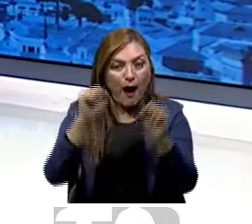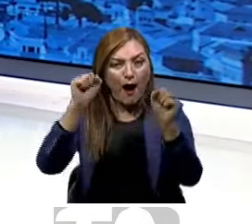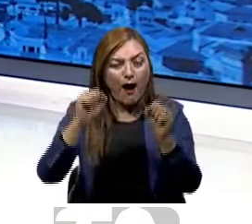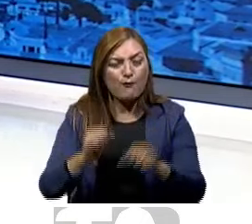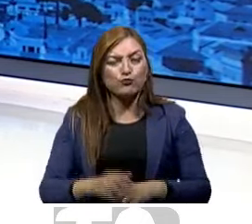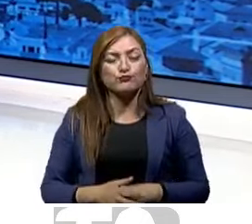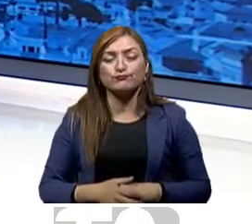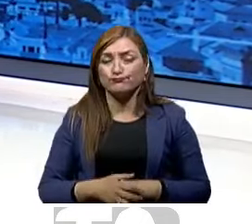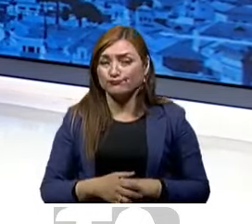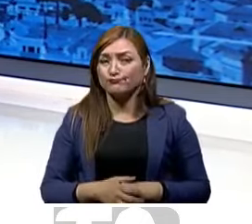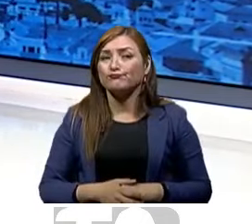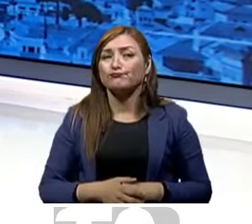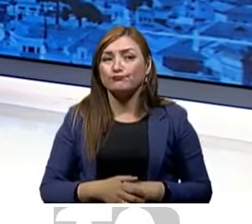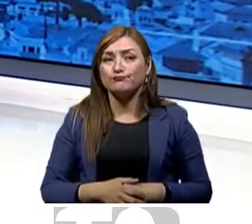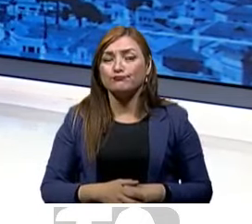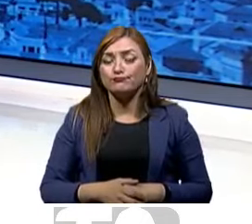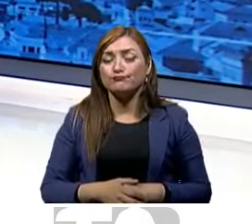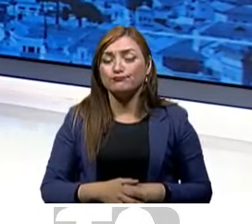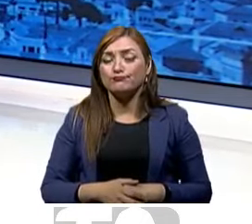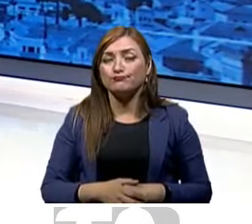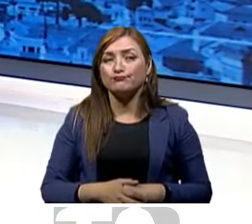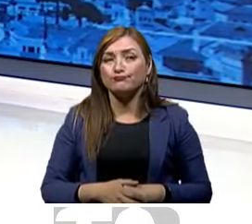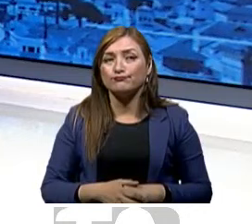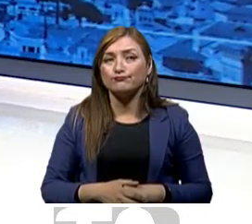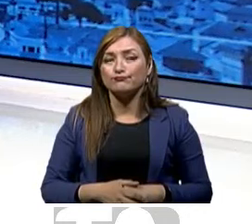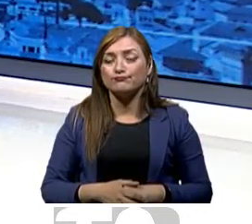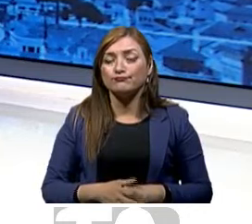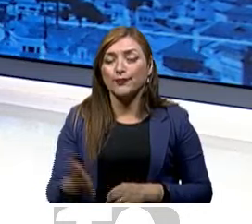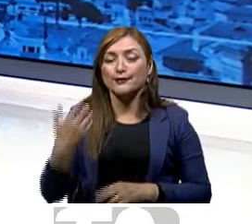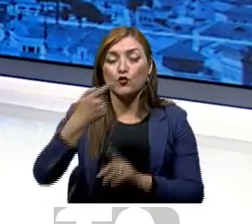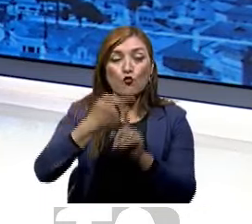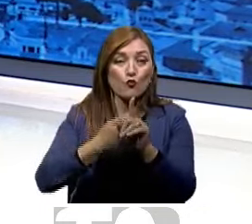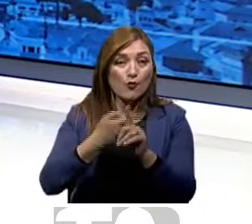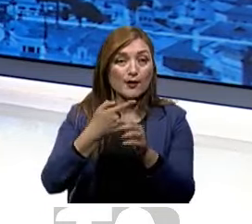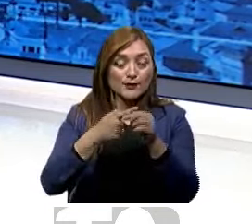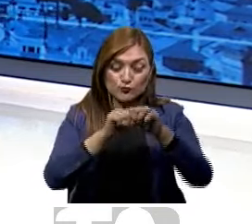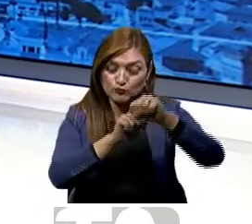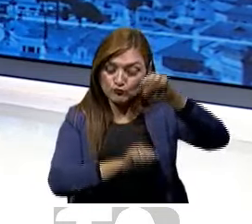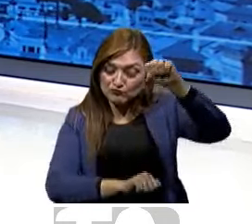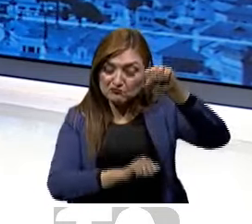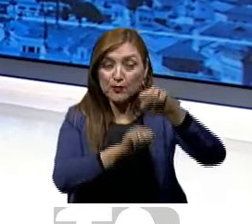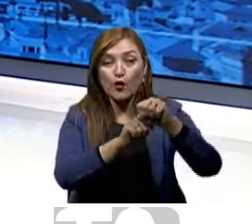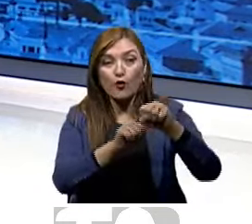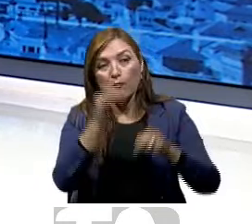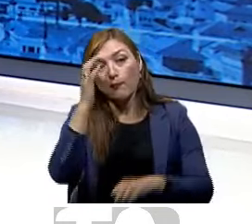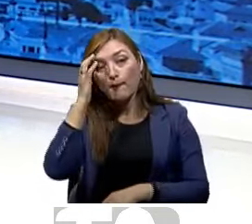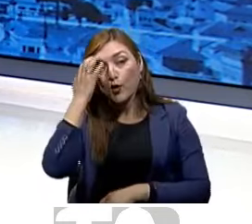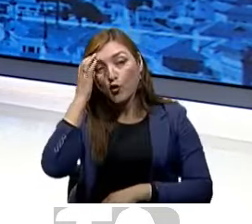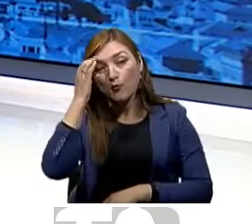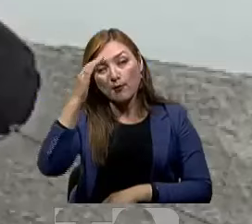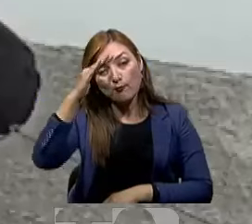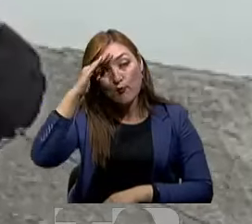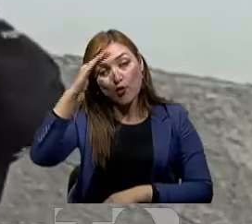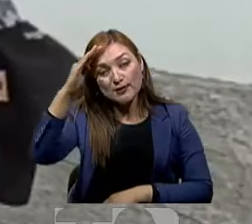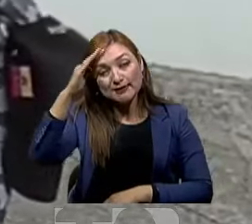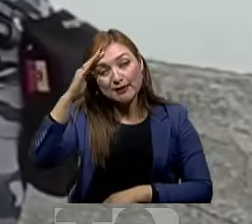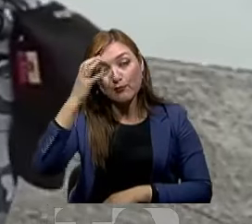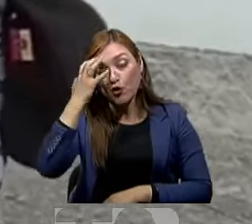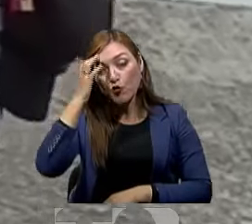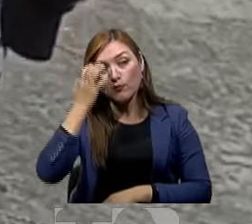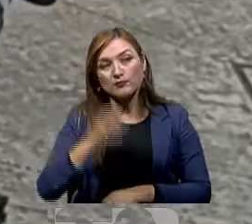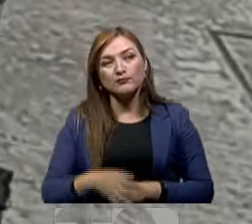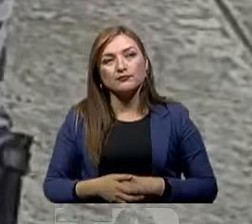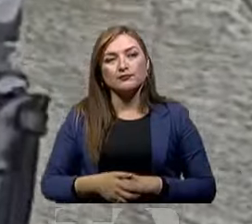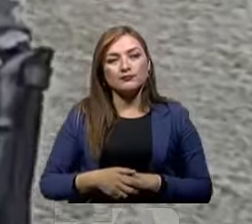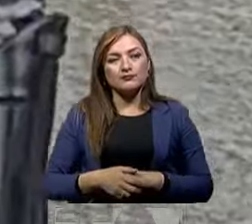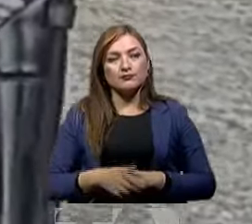hay un antecedente de material explosivo similar encontrado hace un mes en la capital, por lo que existe preocupación en la policía.